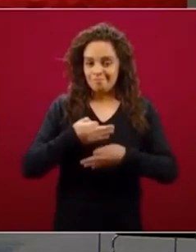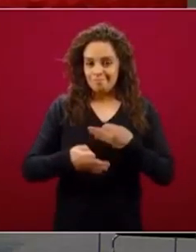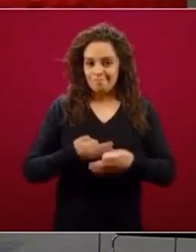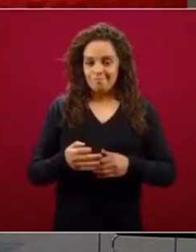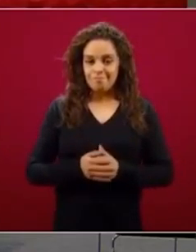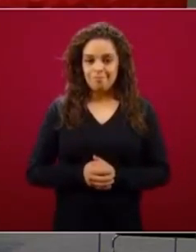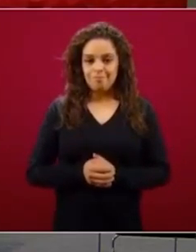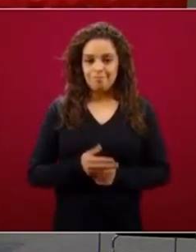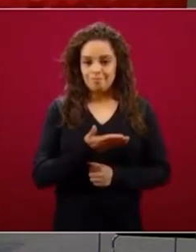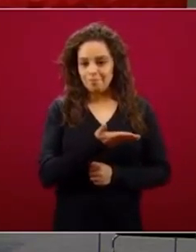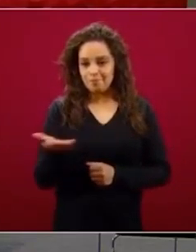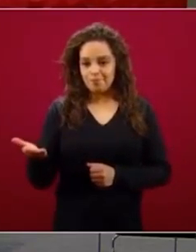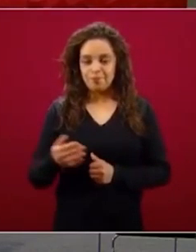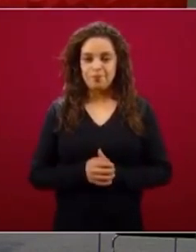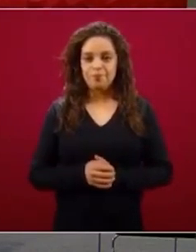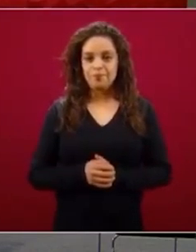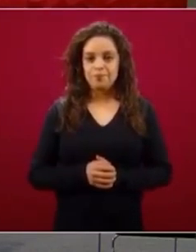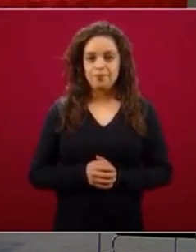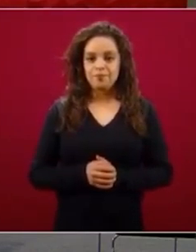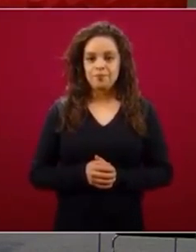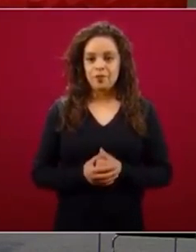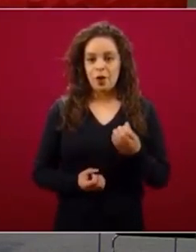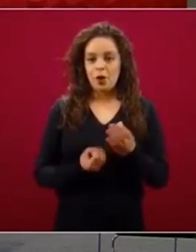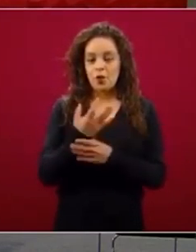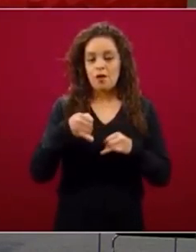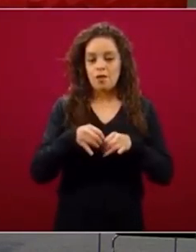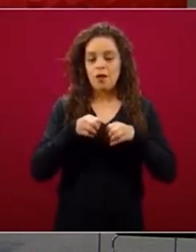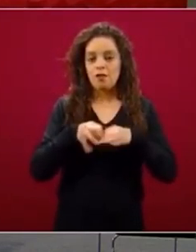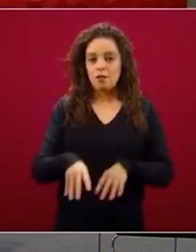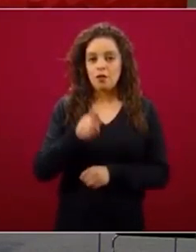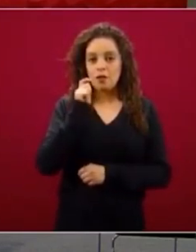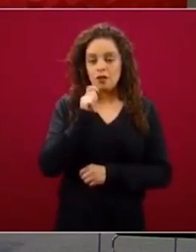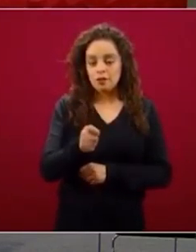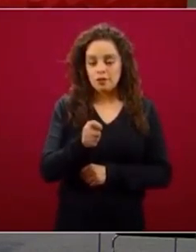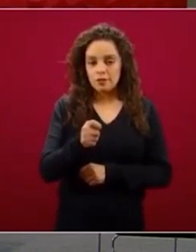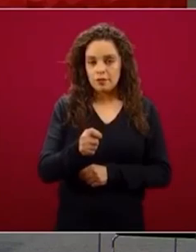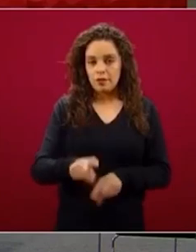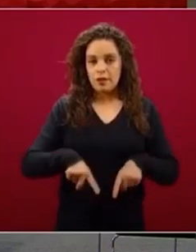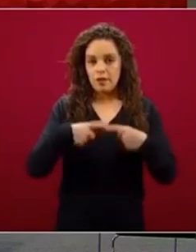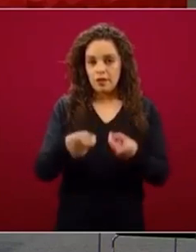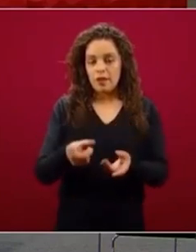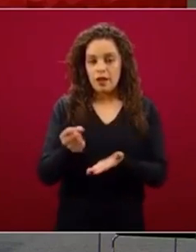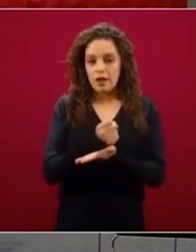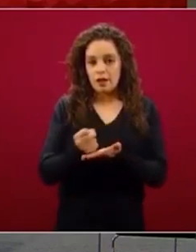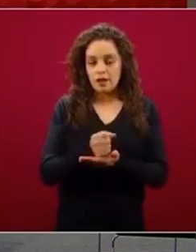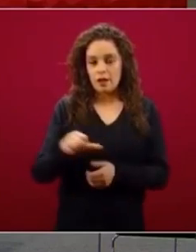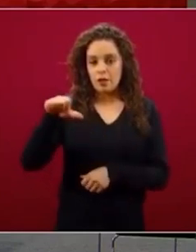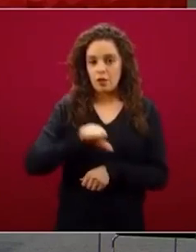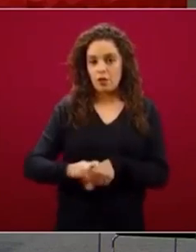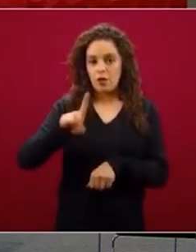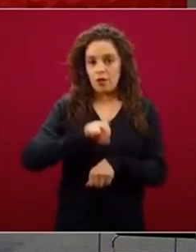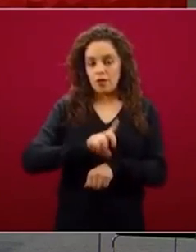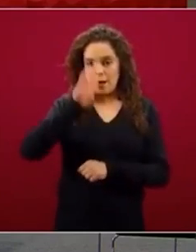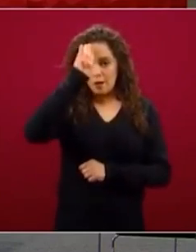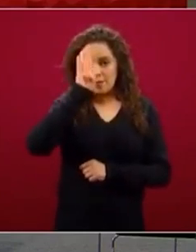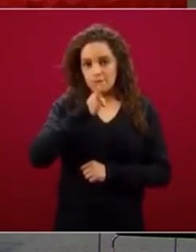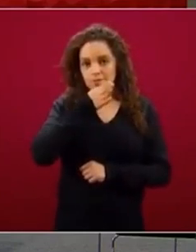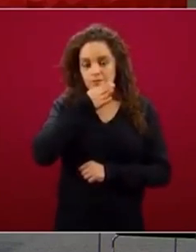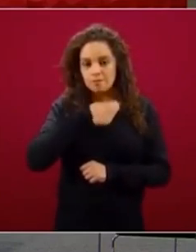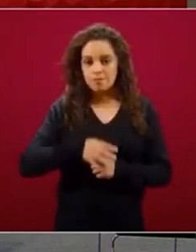es actualizo primeramente el rato de avance de la entrega de créditos al día de hoy a las 12 de la tarde